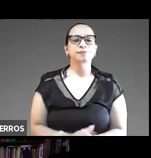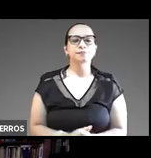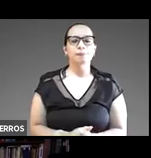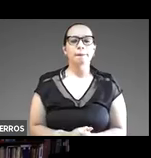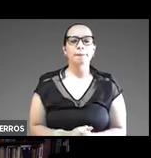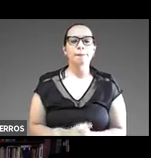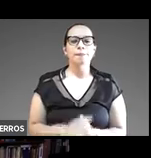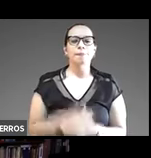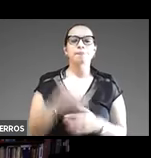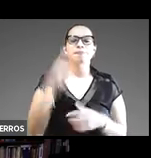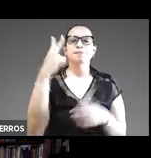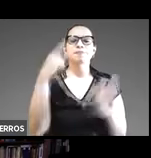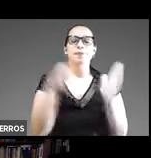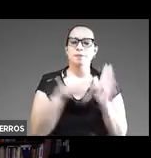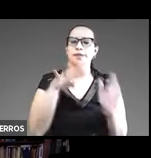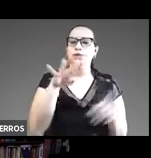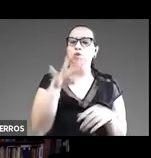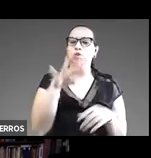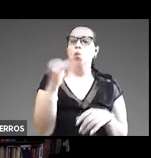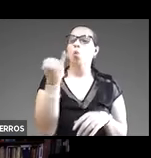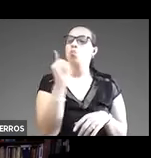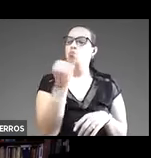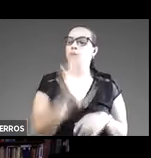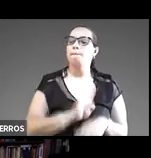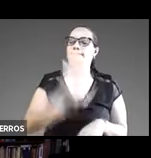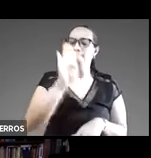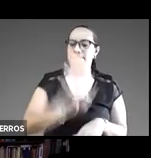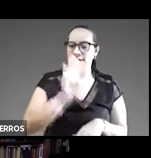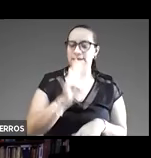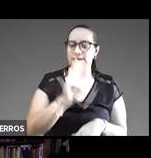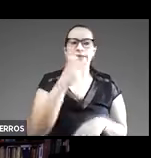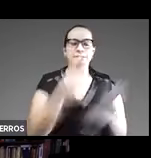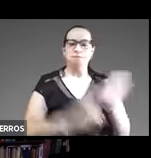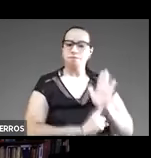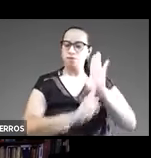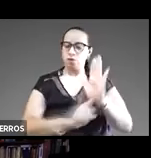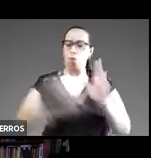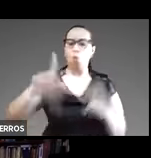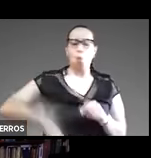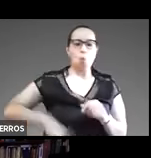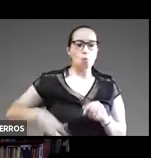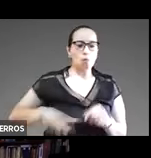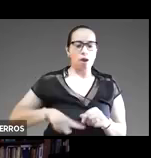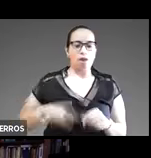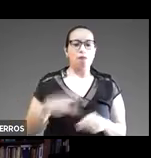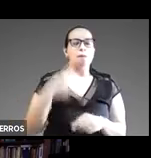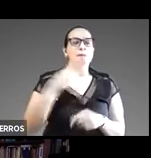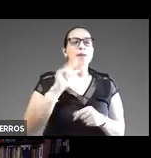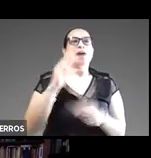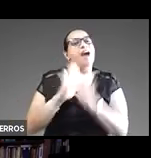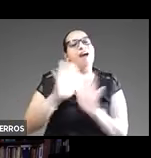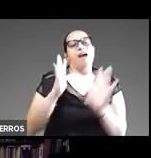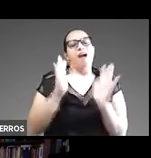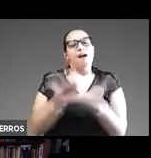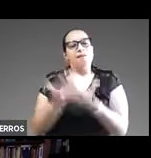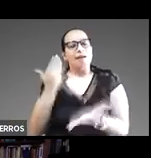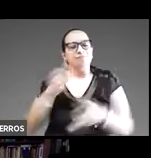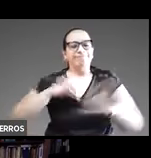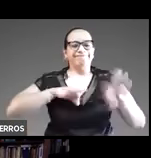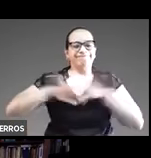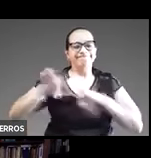del 2019 de junio, ¿no? Que hay una presentación pública. Sin embargo, esto venía detrás, ¿no? ¿Y por qué